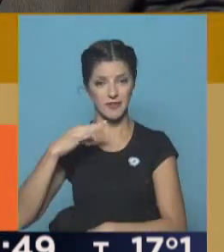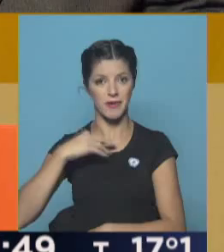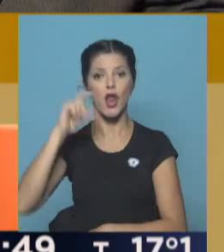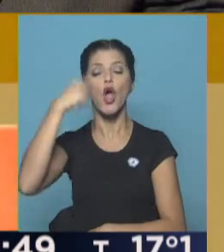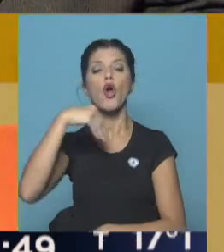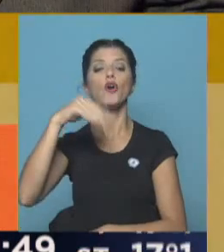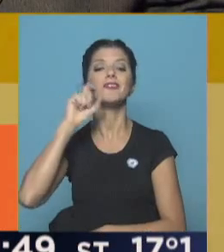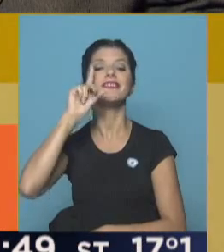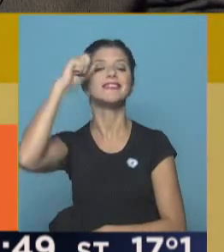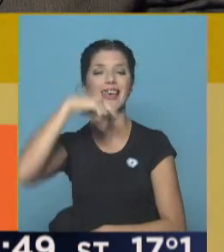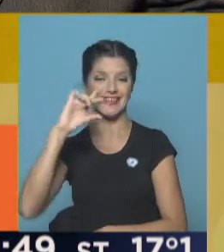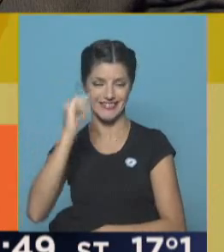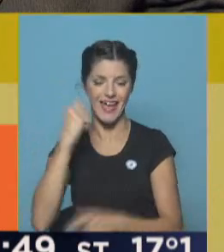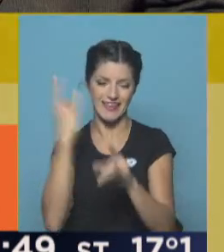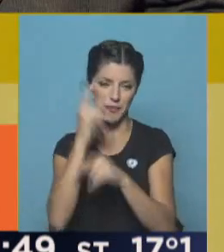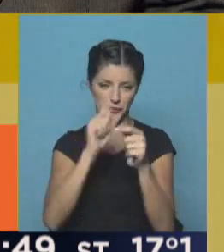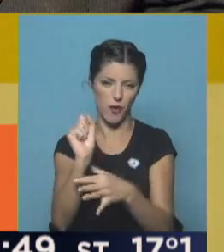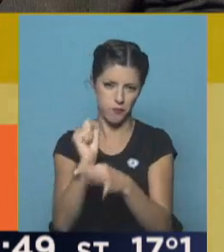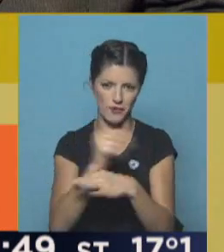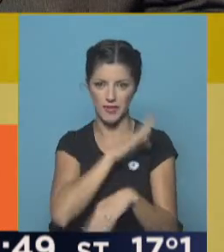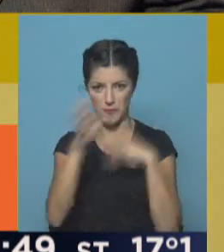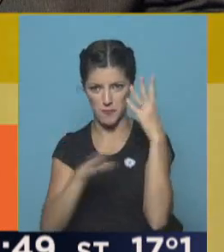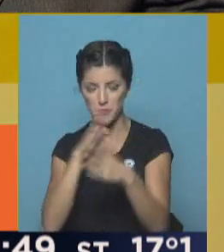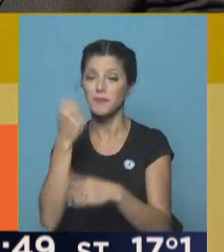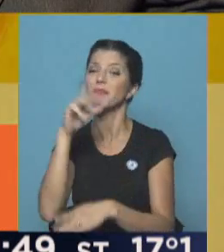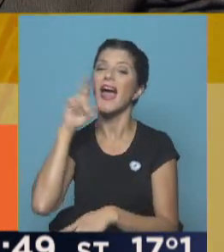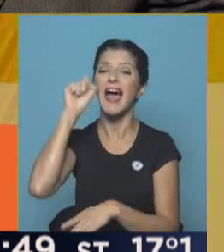presencia de importantes figuras. Allí está Ariel Lima. Ariel, ¿cómo va? Buenas noches.